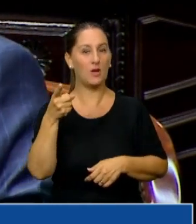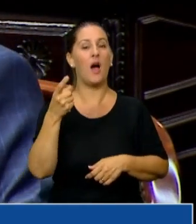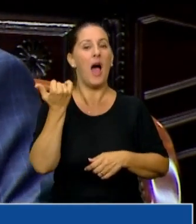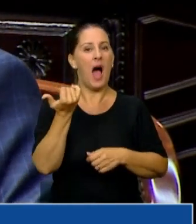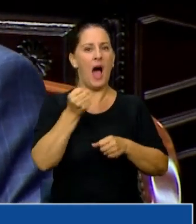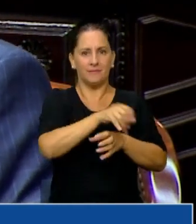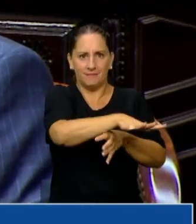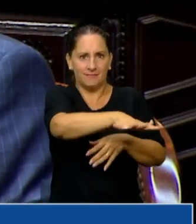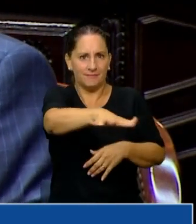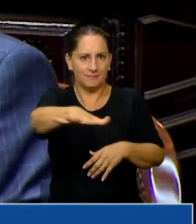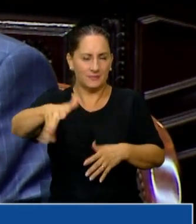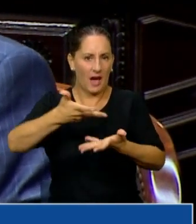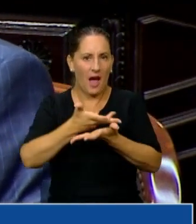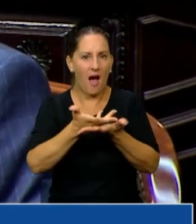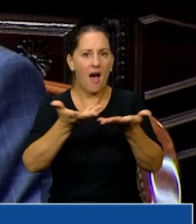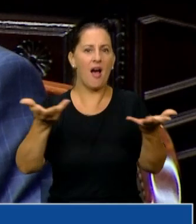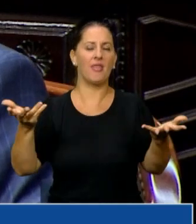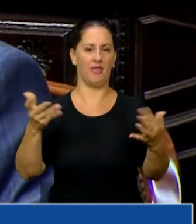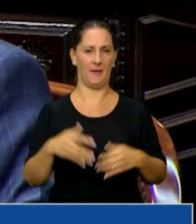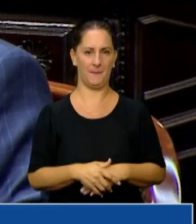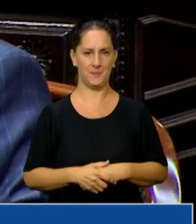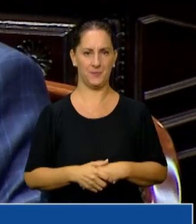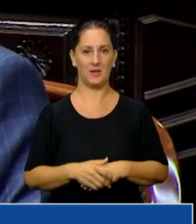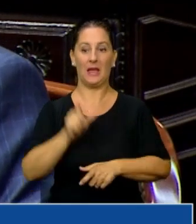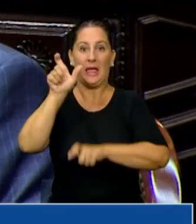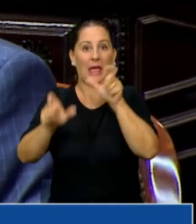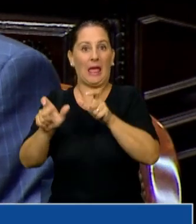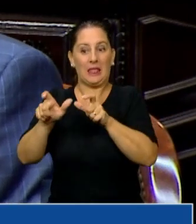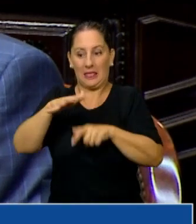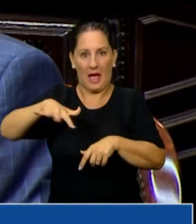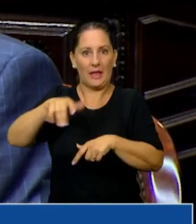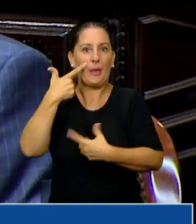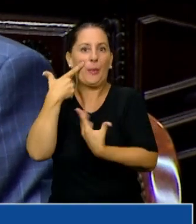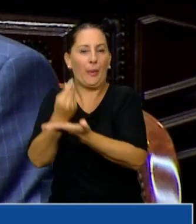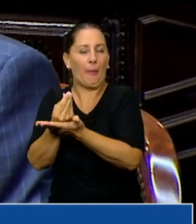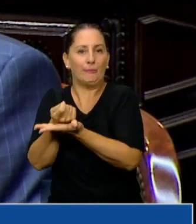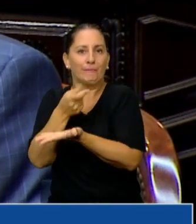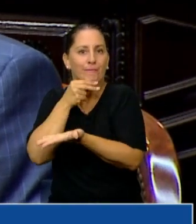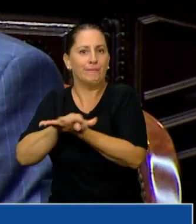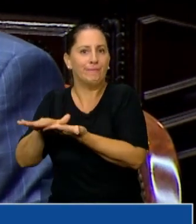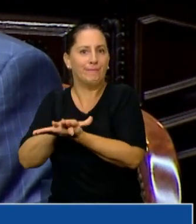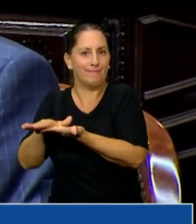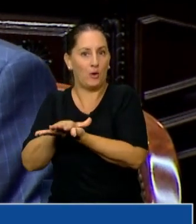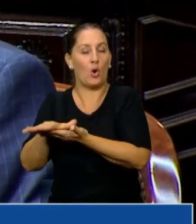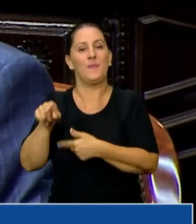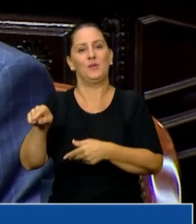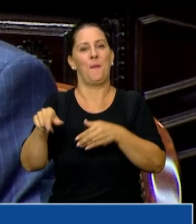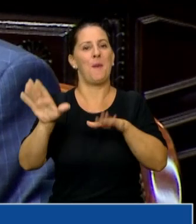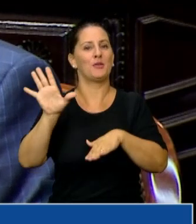grandes extensiones, en muchos lugares poca gente, eso